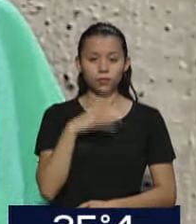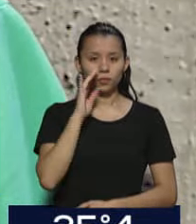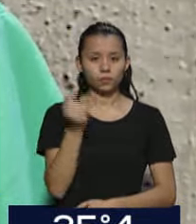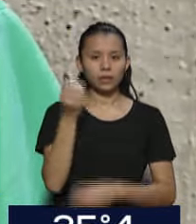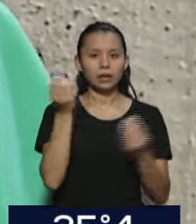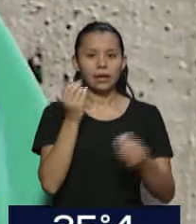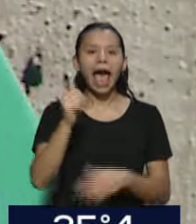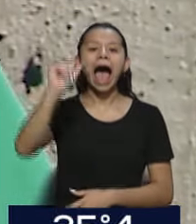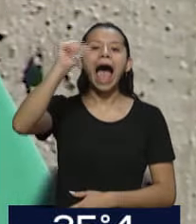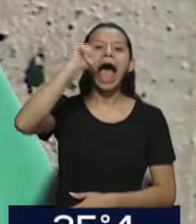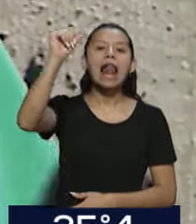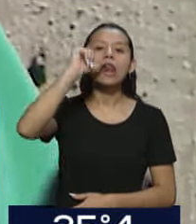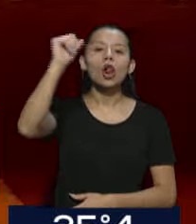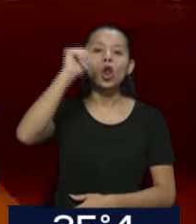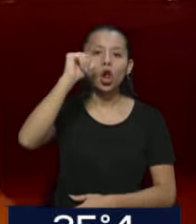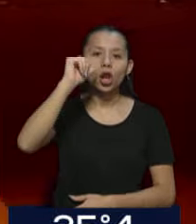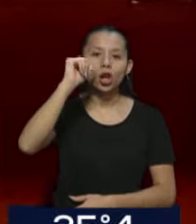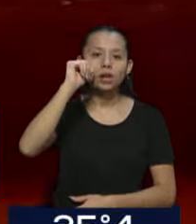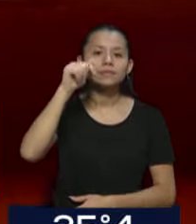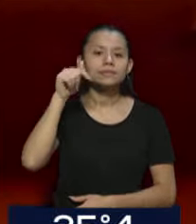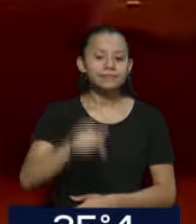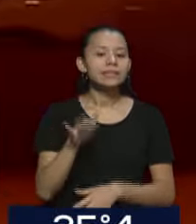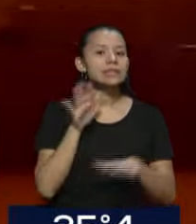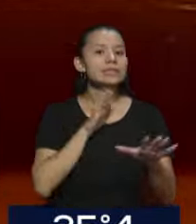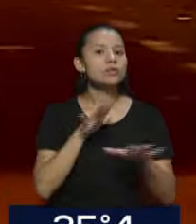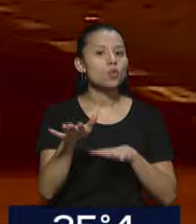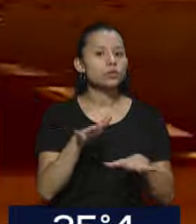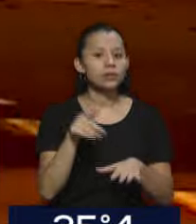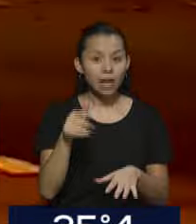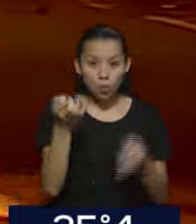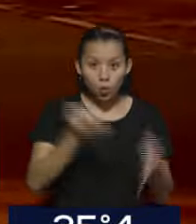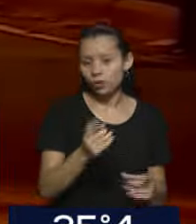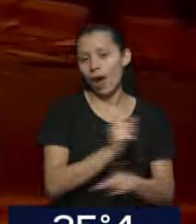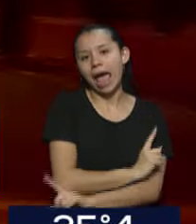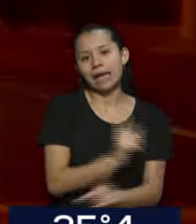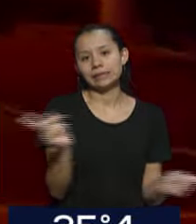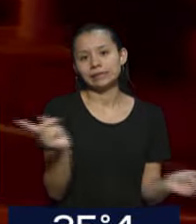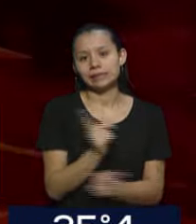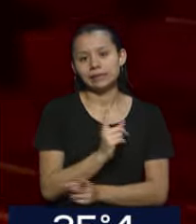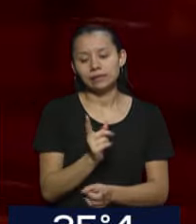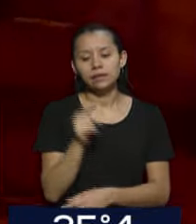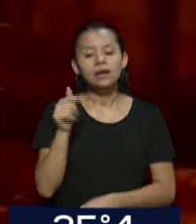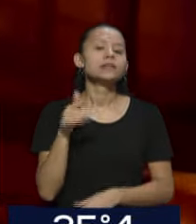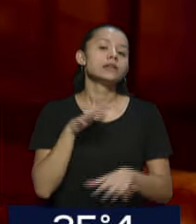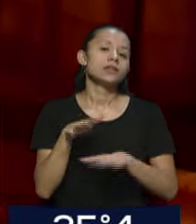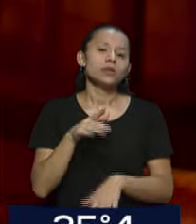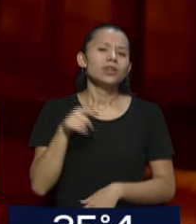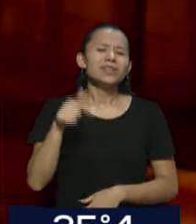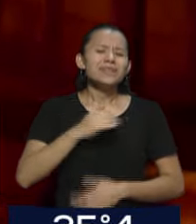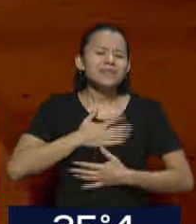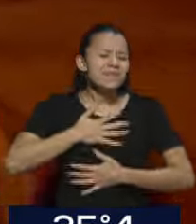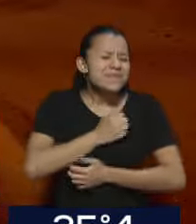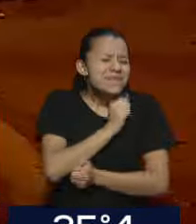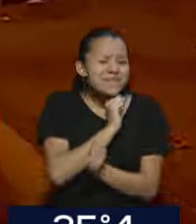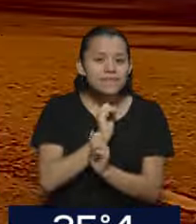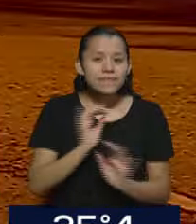alcohol en la conducción, lo cual no es para nada bueno y es uno de los factores más dañinos.